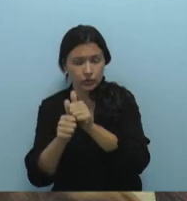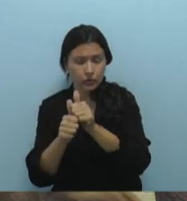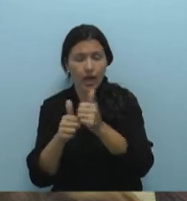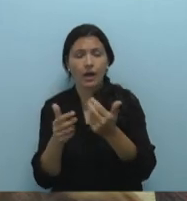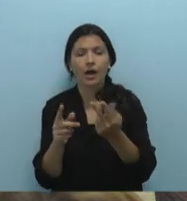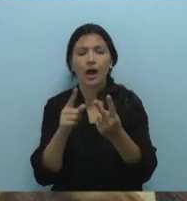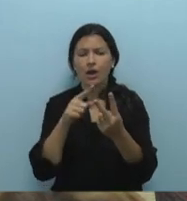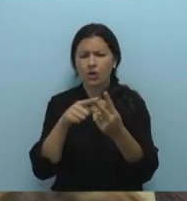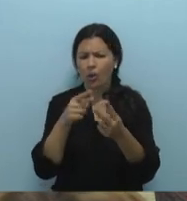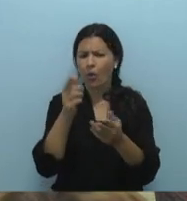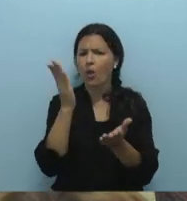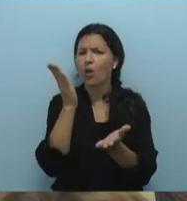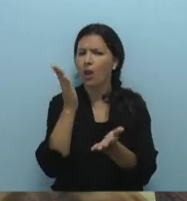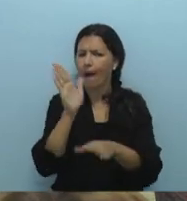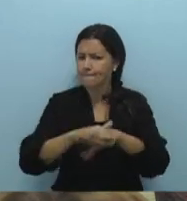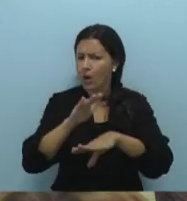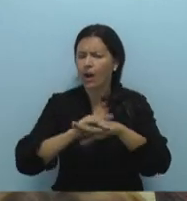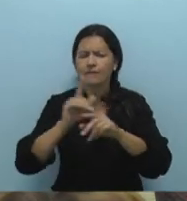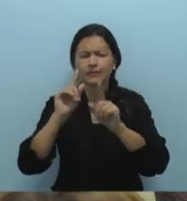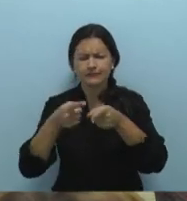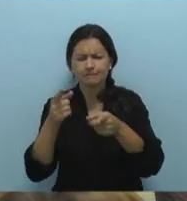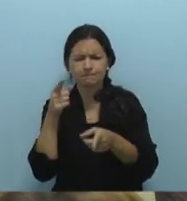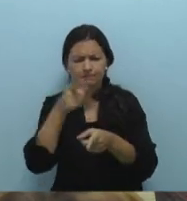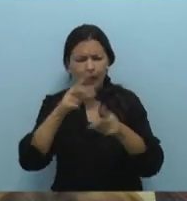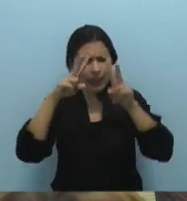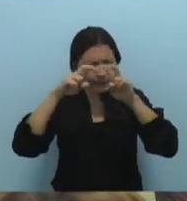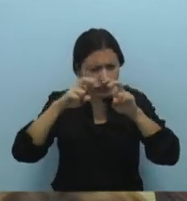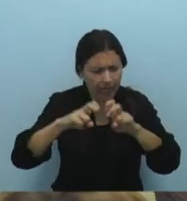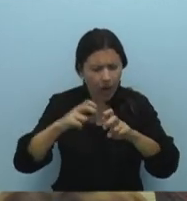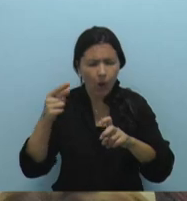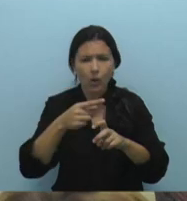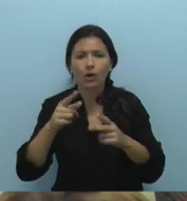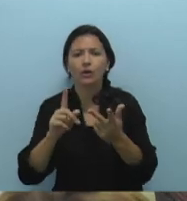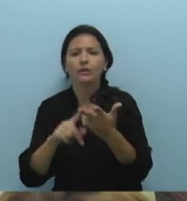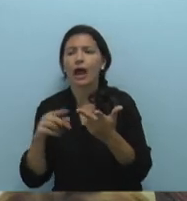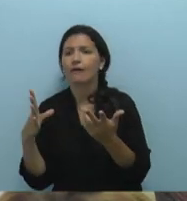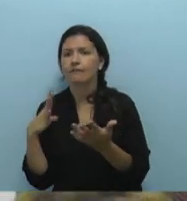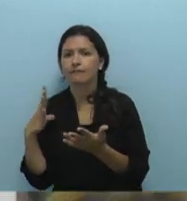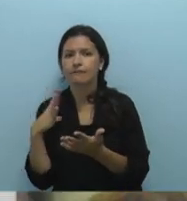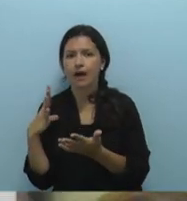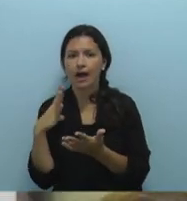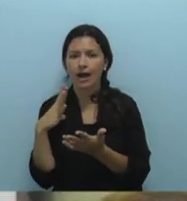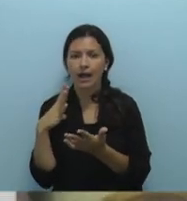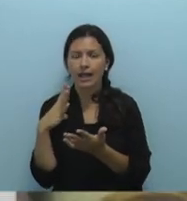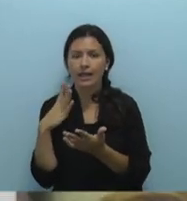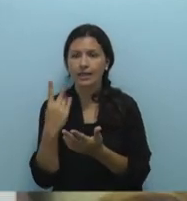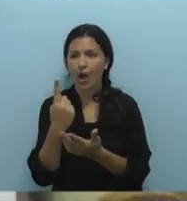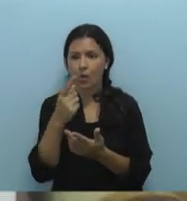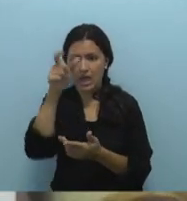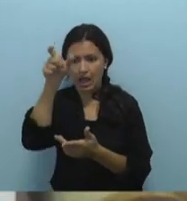fiscal regional de la ciudad de Rosario, y estaba faltando justamente una de las